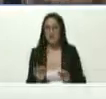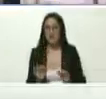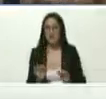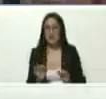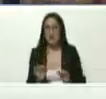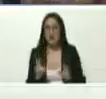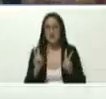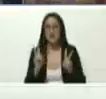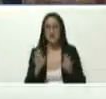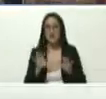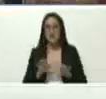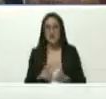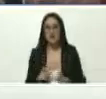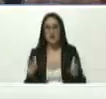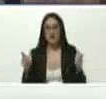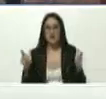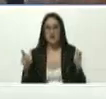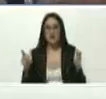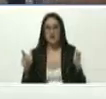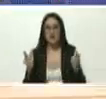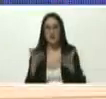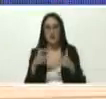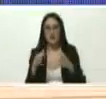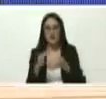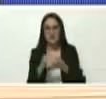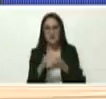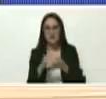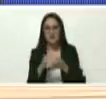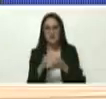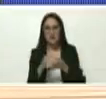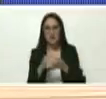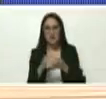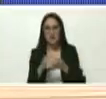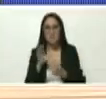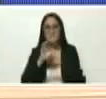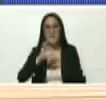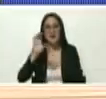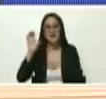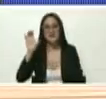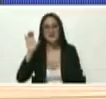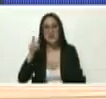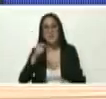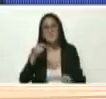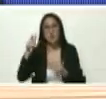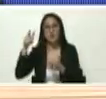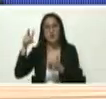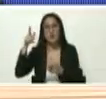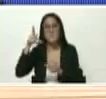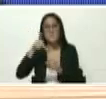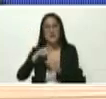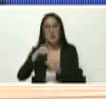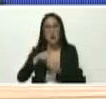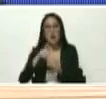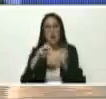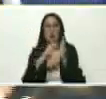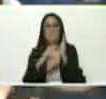del nuevo secretario general de la Organización de Países Exportadores de Petróleo OPEP a